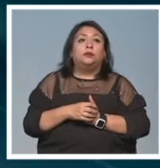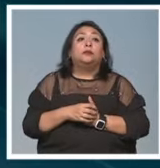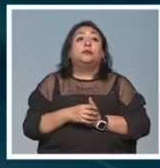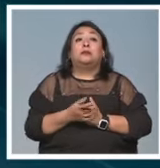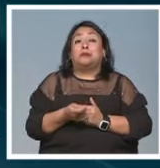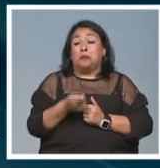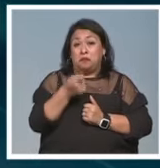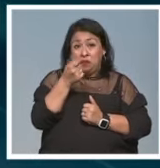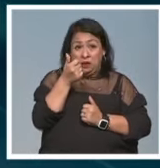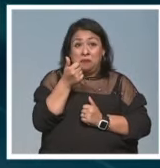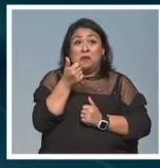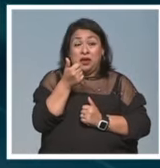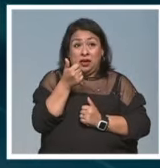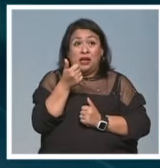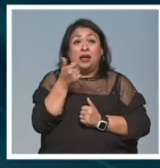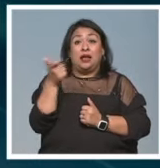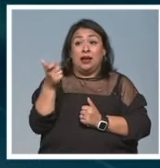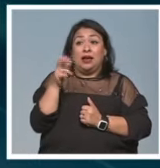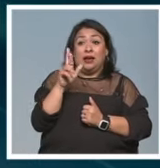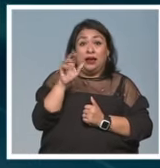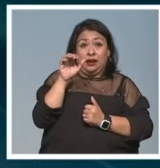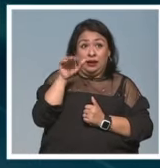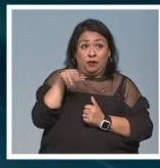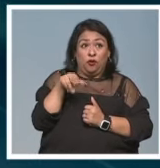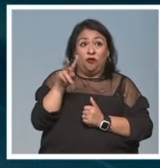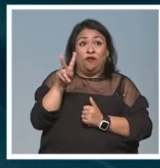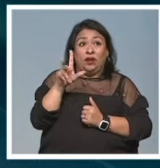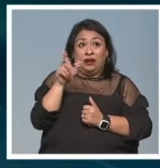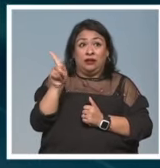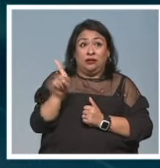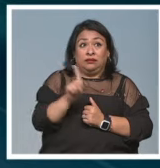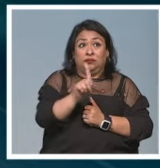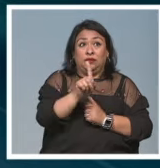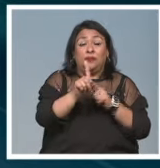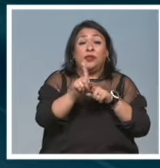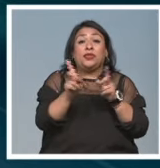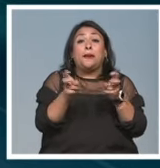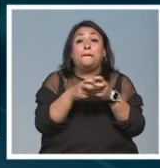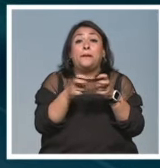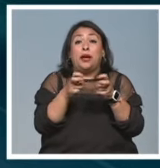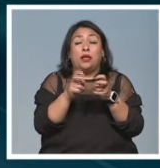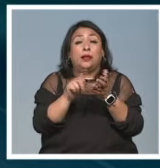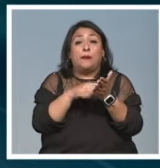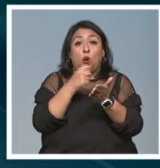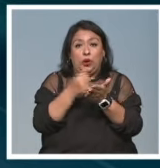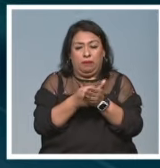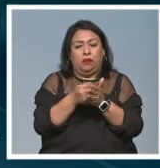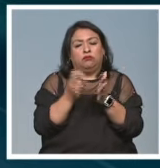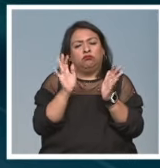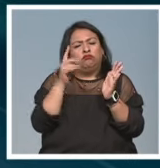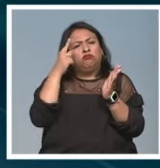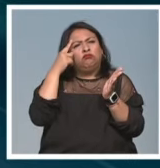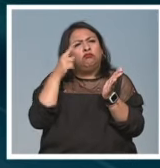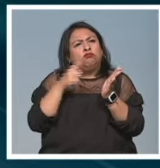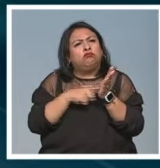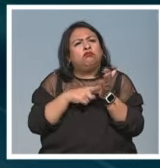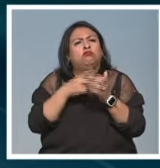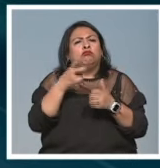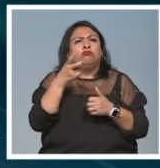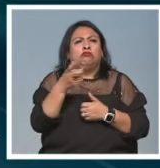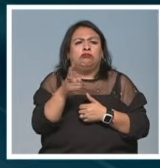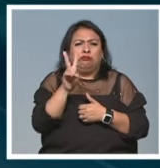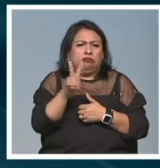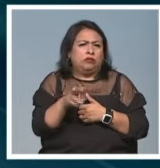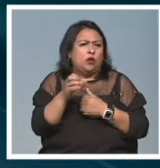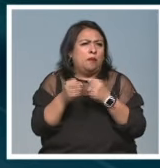Es la primera vez que se presenta Ramón Vargas en Tamaulipas, así que creo que es una